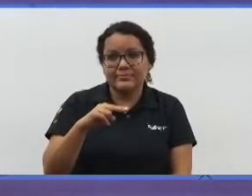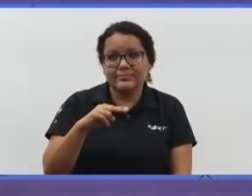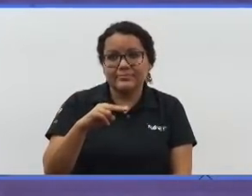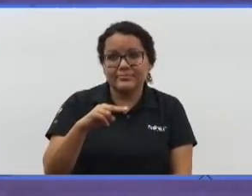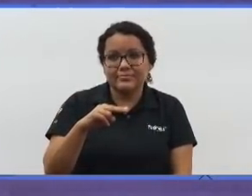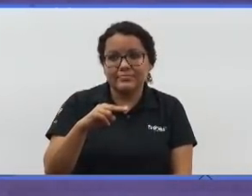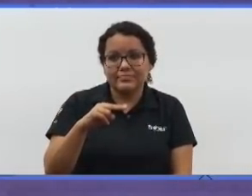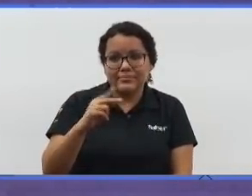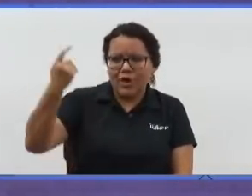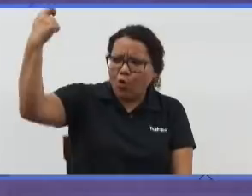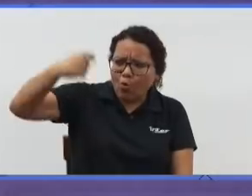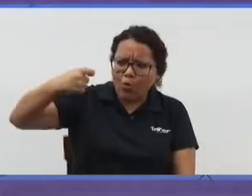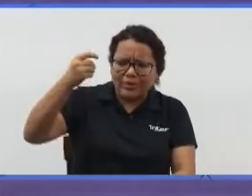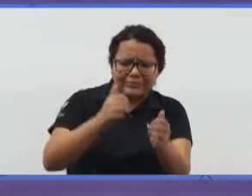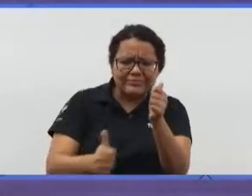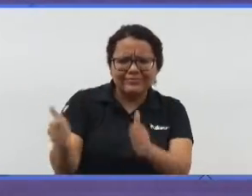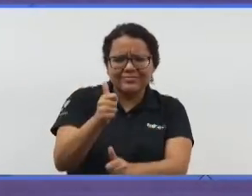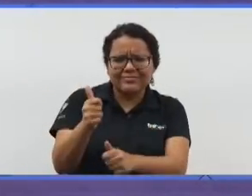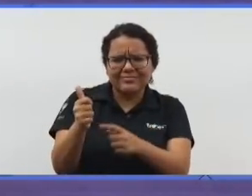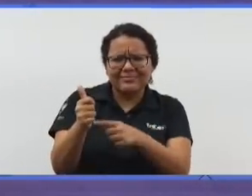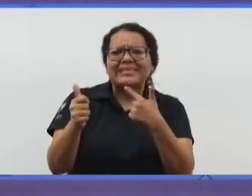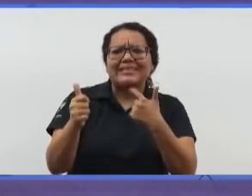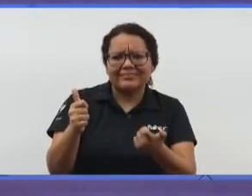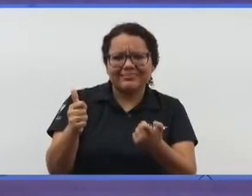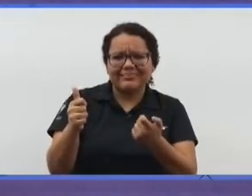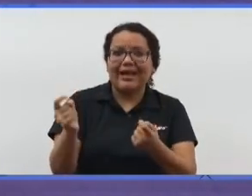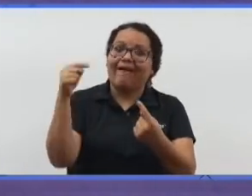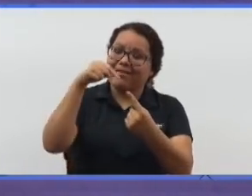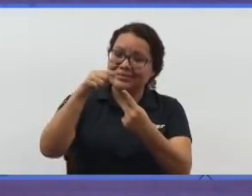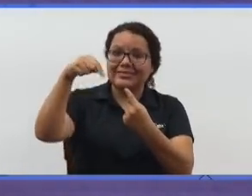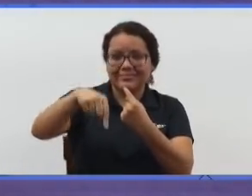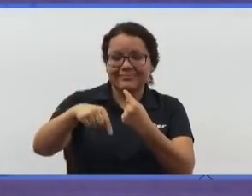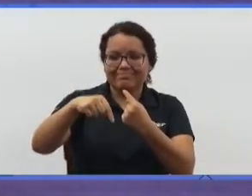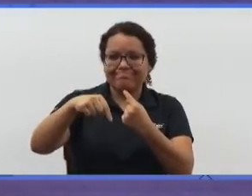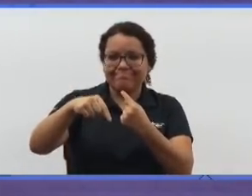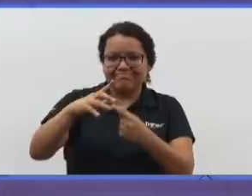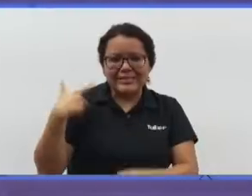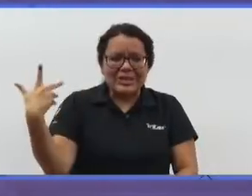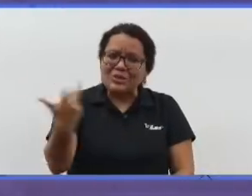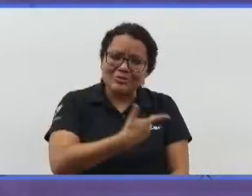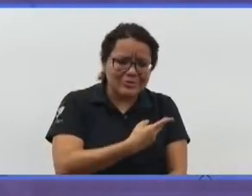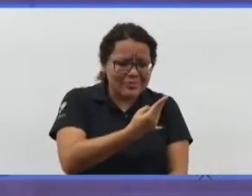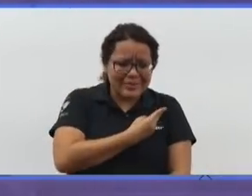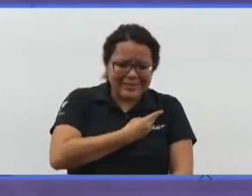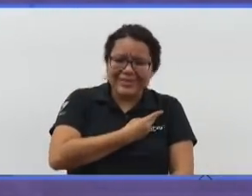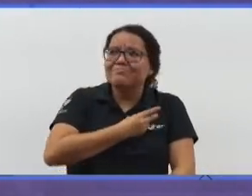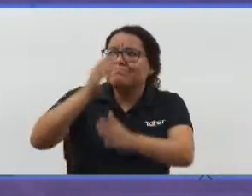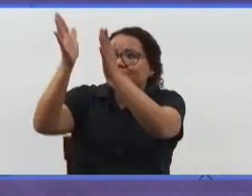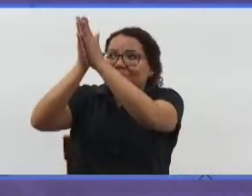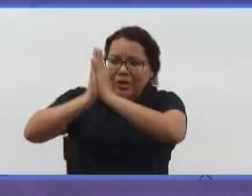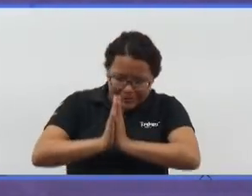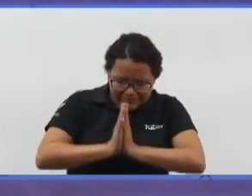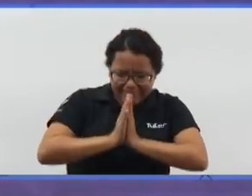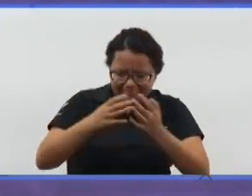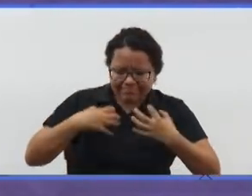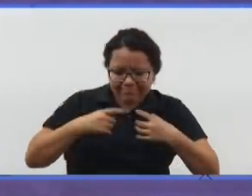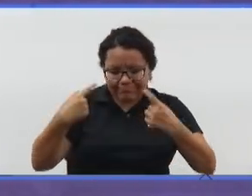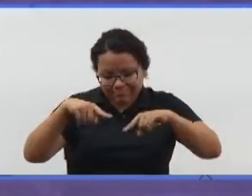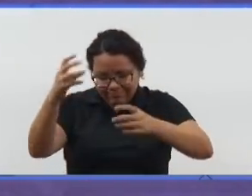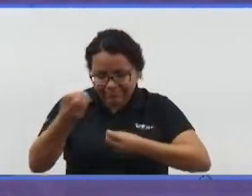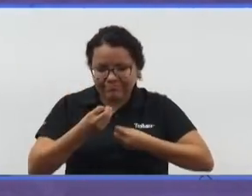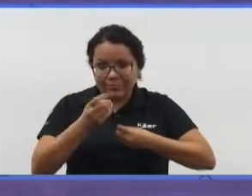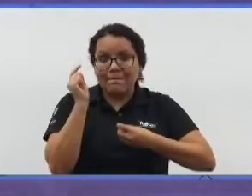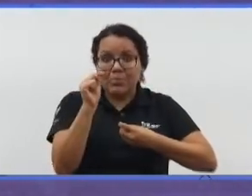el juez de jueces hasta el día de hoy nos ha perdonado todo y nos tiene con vida como no vamos a vivir